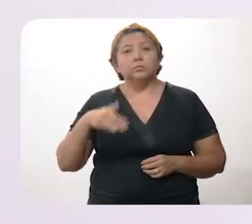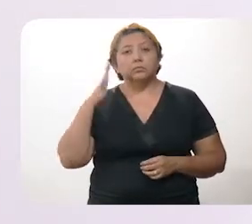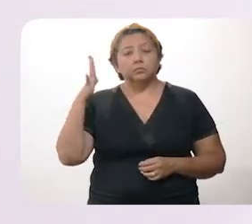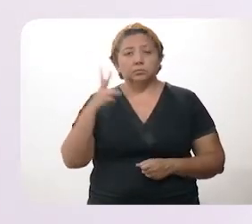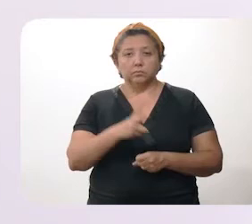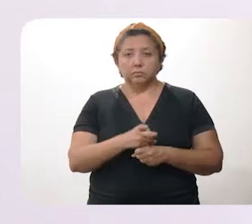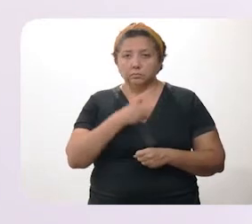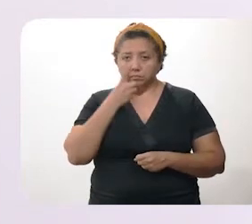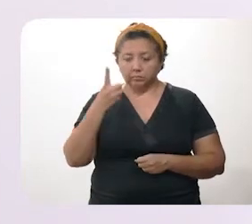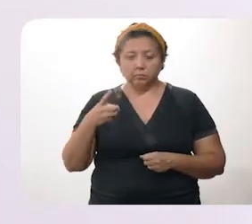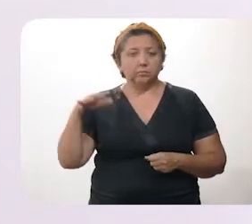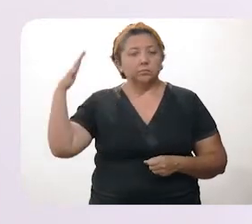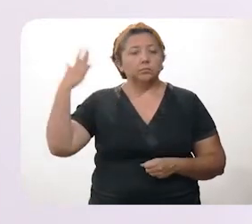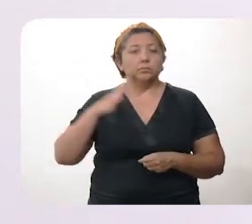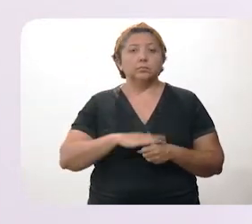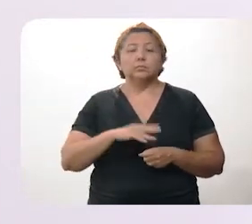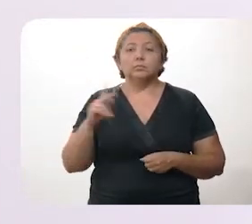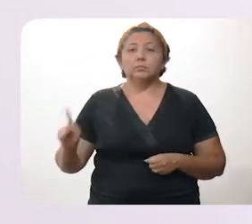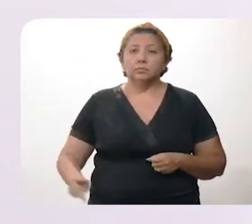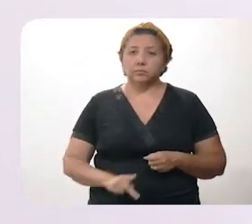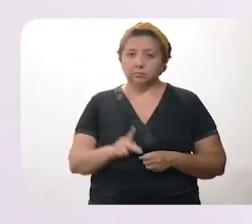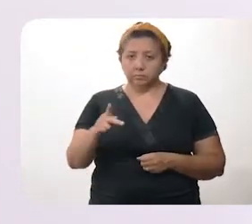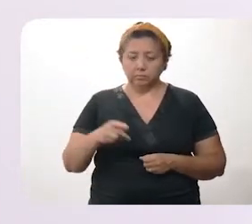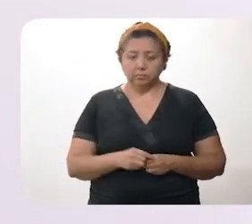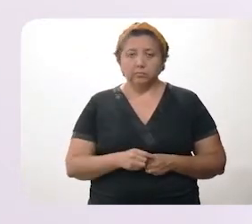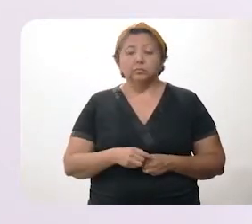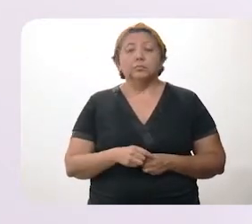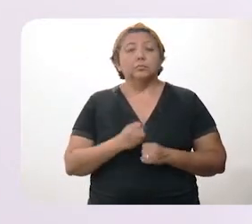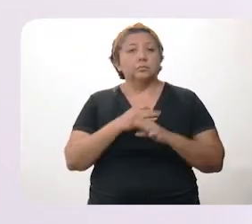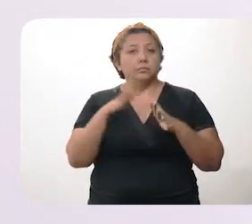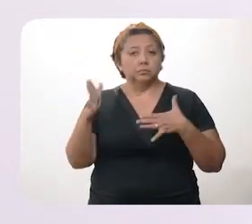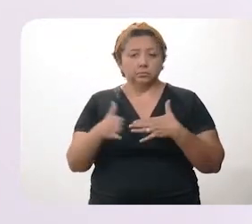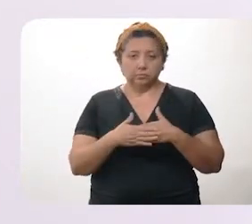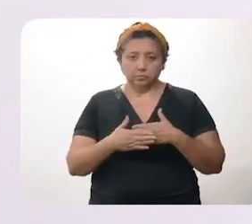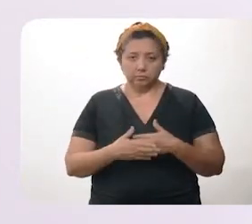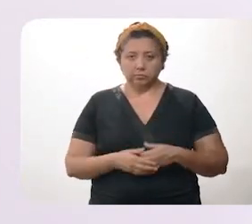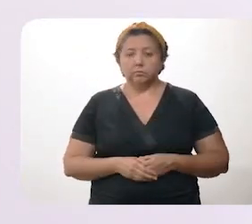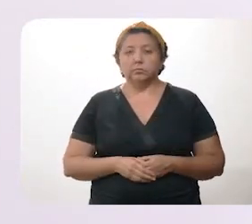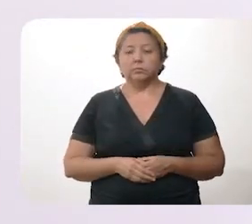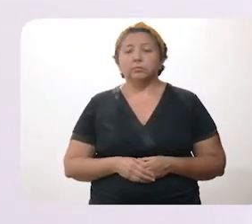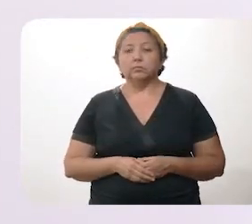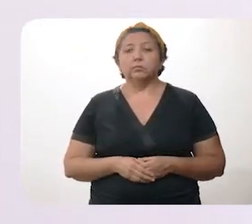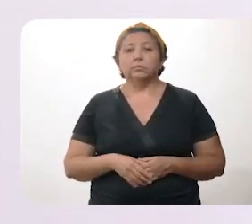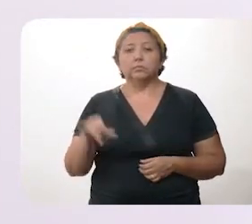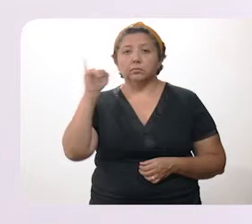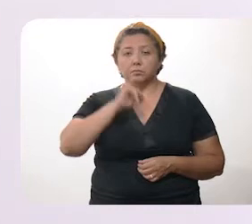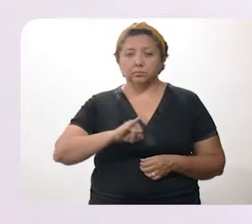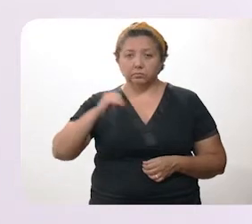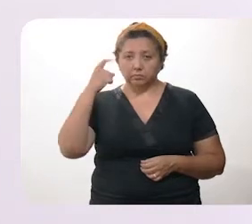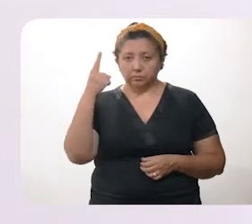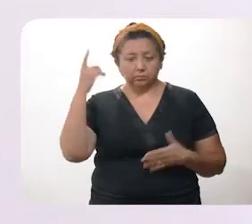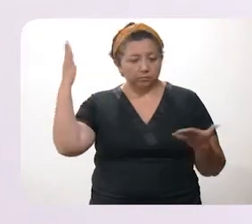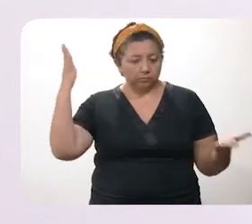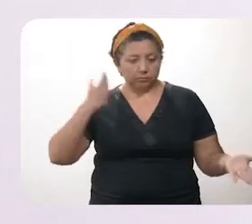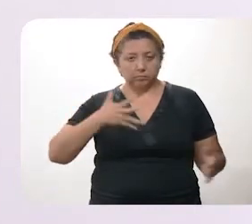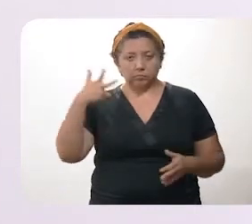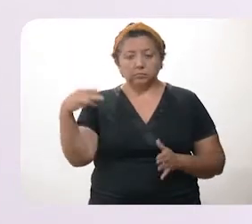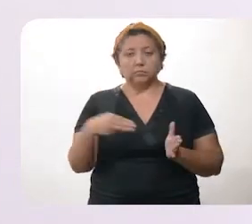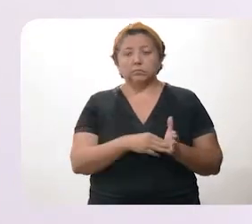para la segunda dosis a adultos mayores del municipio que se darán a conocer próximamente. El jueves primero llegó un